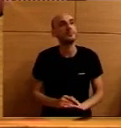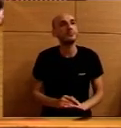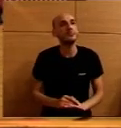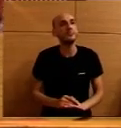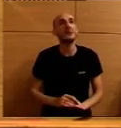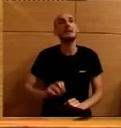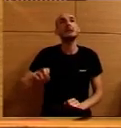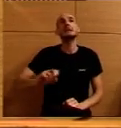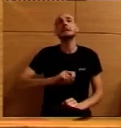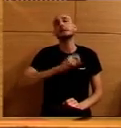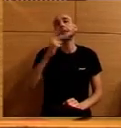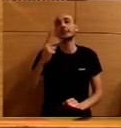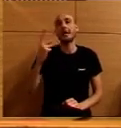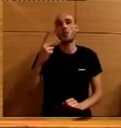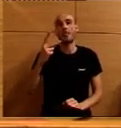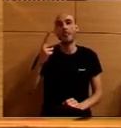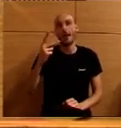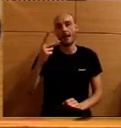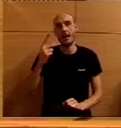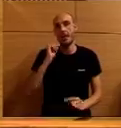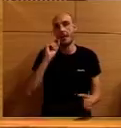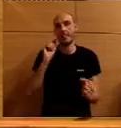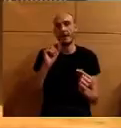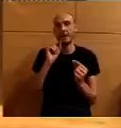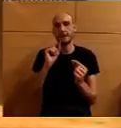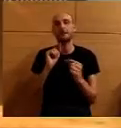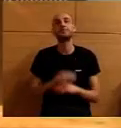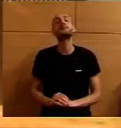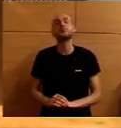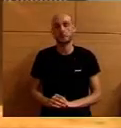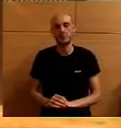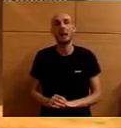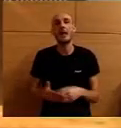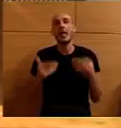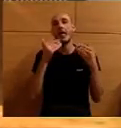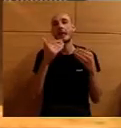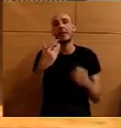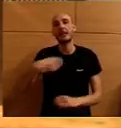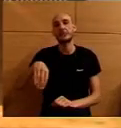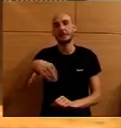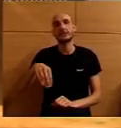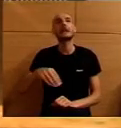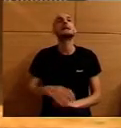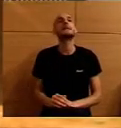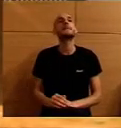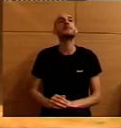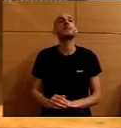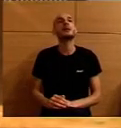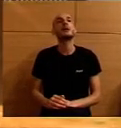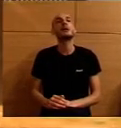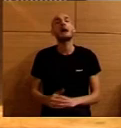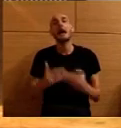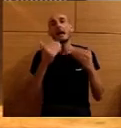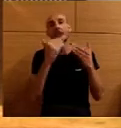Segunda ronda. Tocará a la señora Gil. Sí, muchas gracias, presidente. Primero agradezco el tono